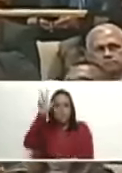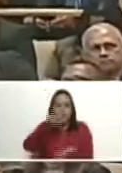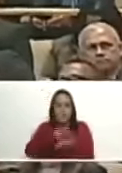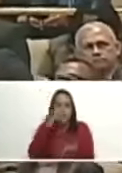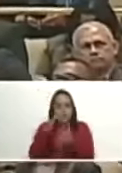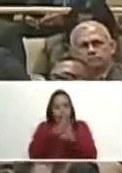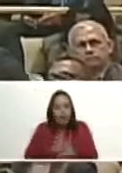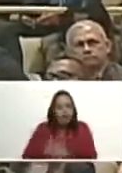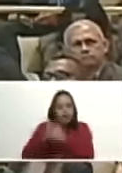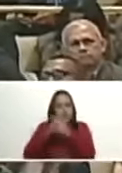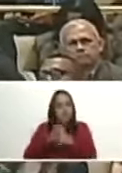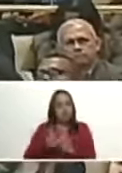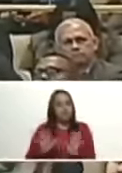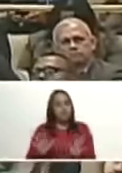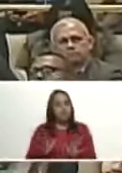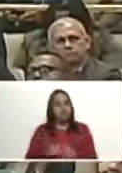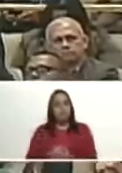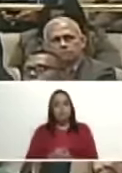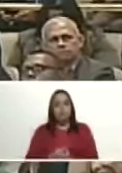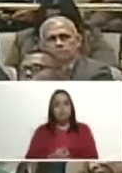Estados Unidos de Norteamérica.